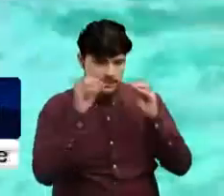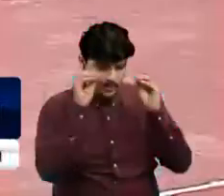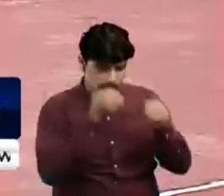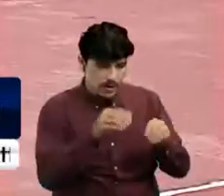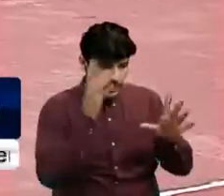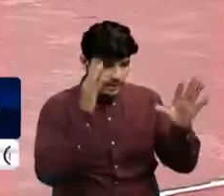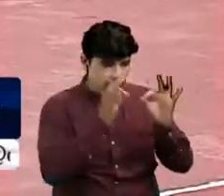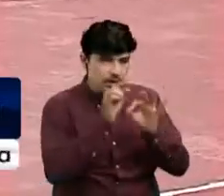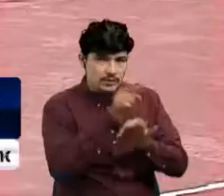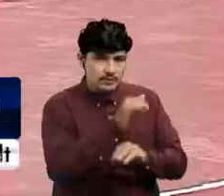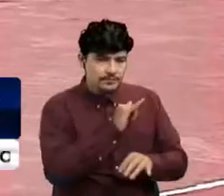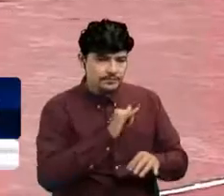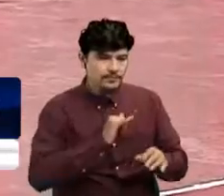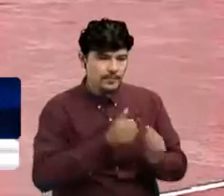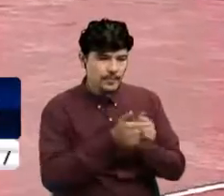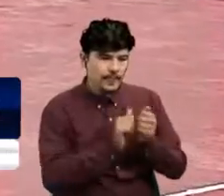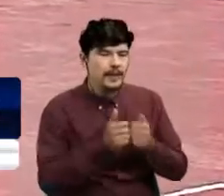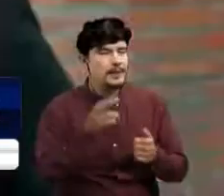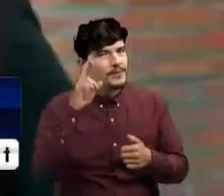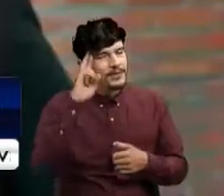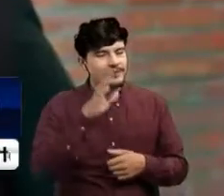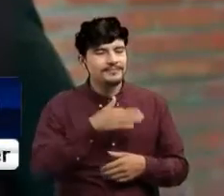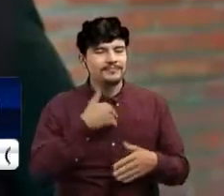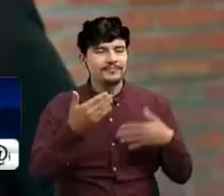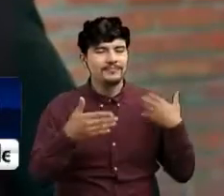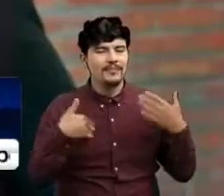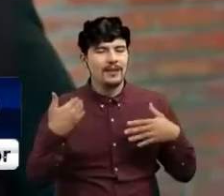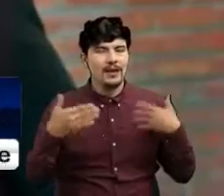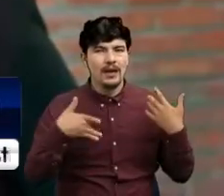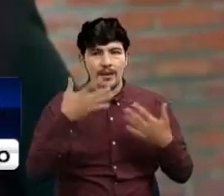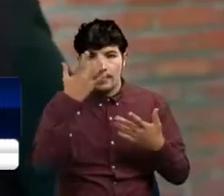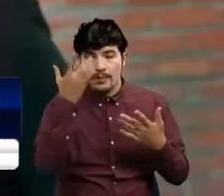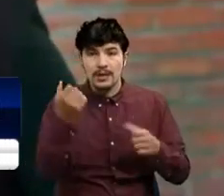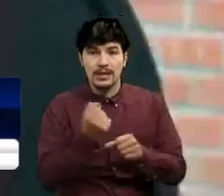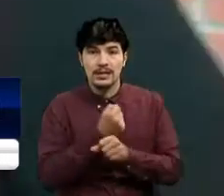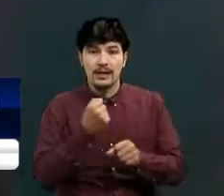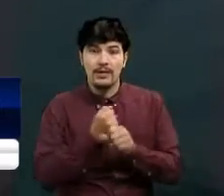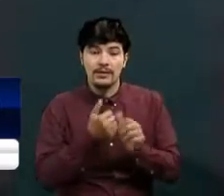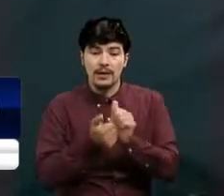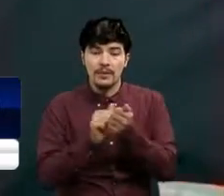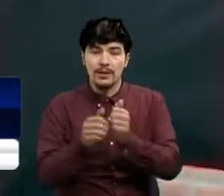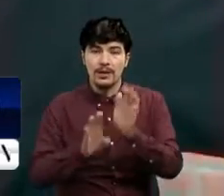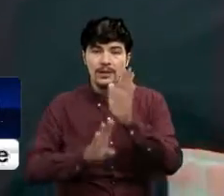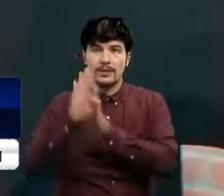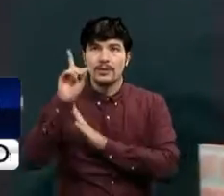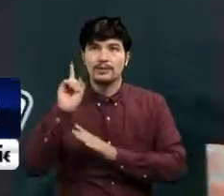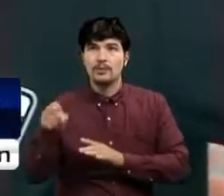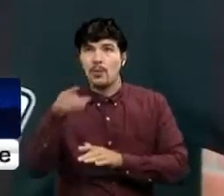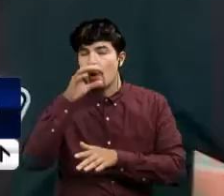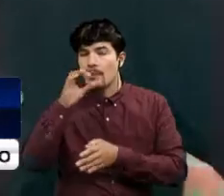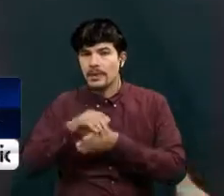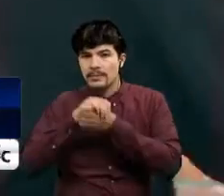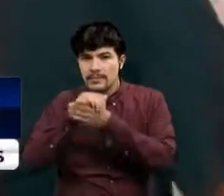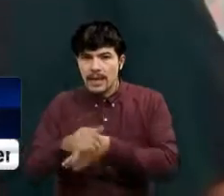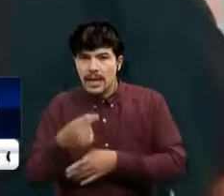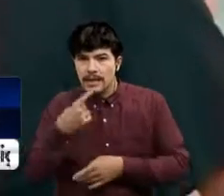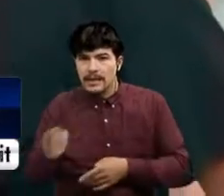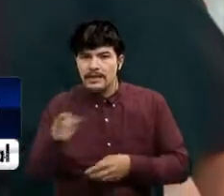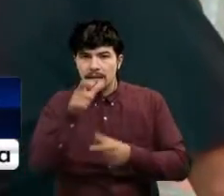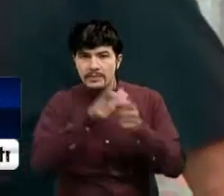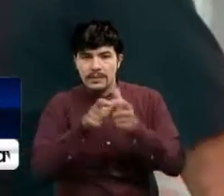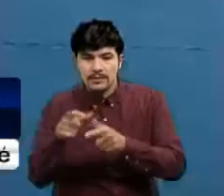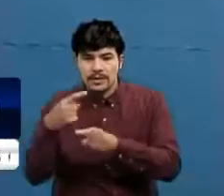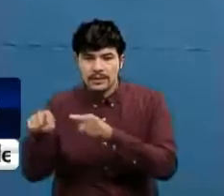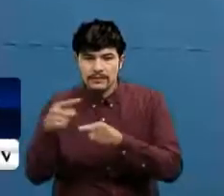y eso lo llena uno de satisfacción porque el trabajo deportivo progresa el metodólogo aseguró que las diferentes